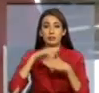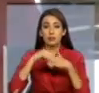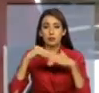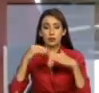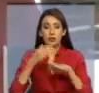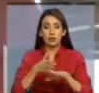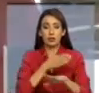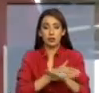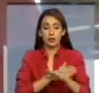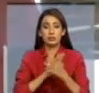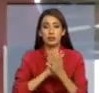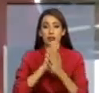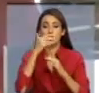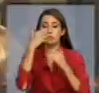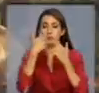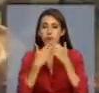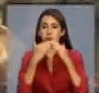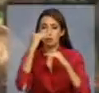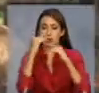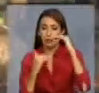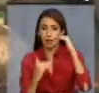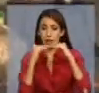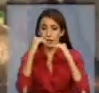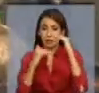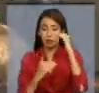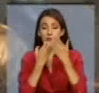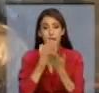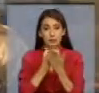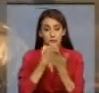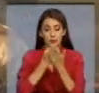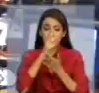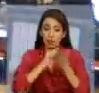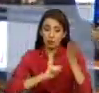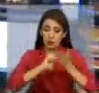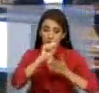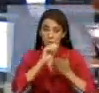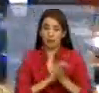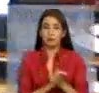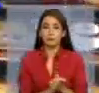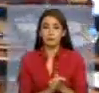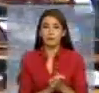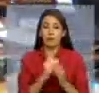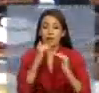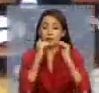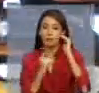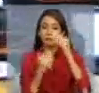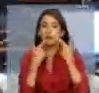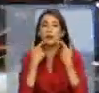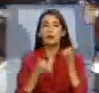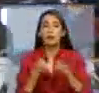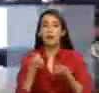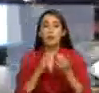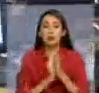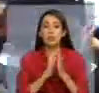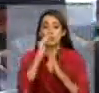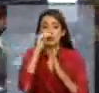un 5.3% con respecto al presupuesto aprobado en 2017. El déficit fiscal se